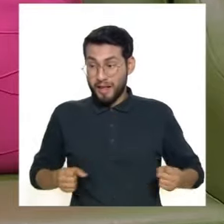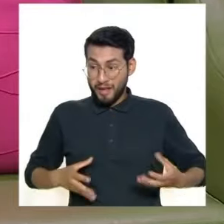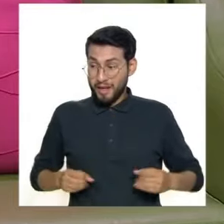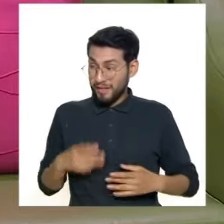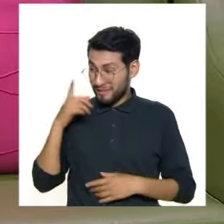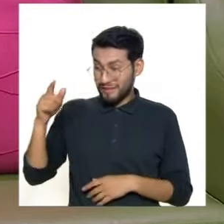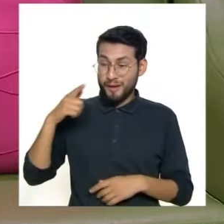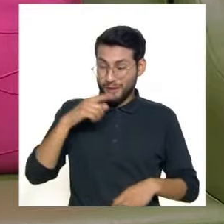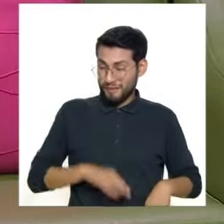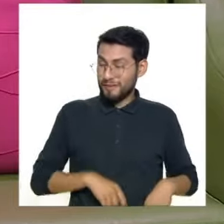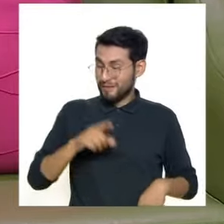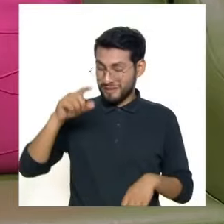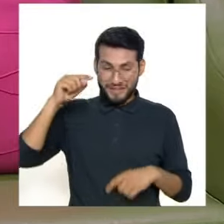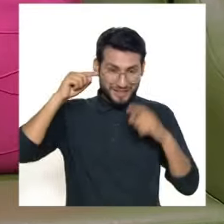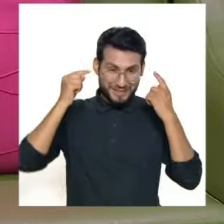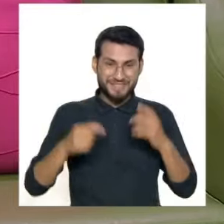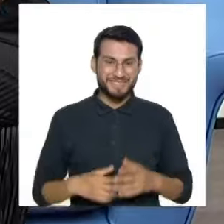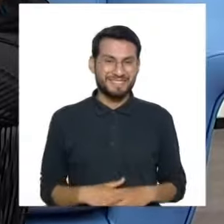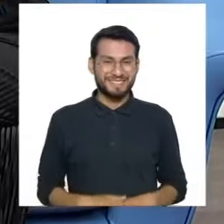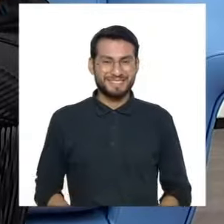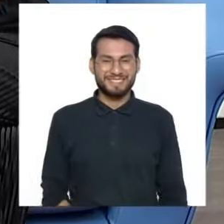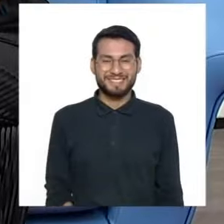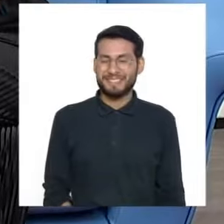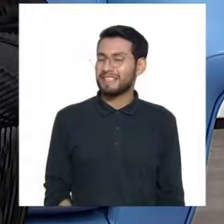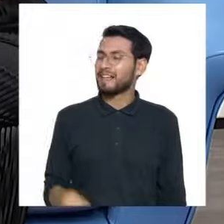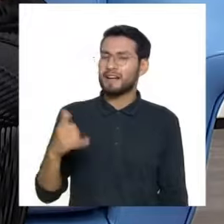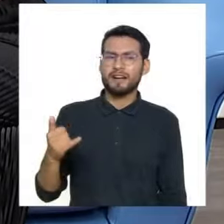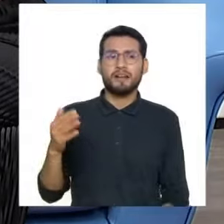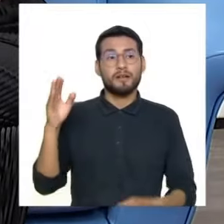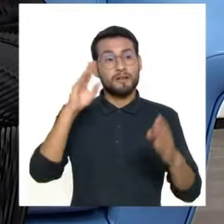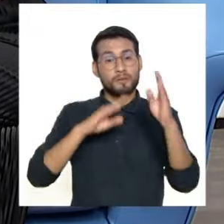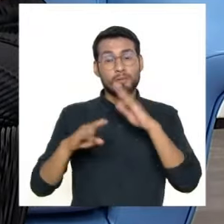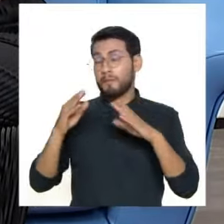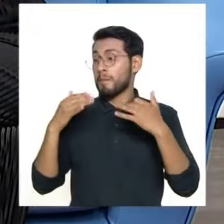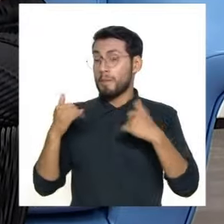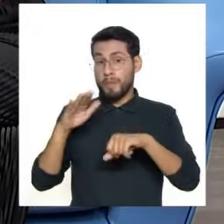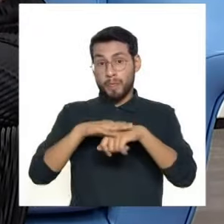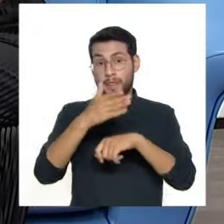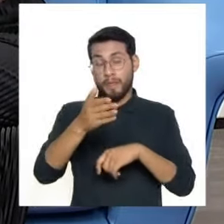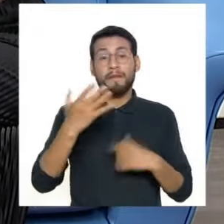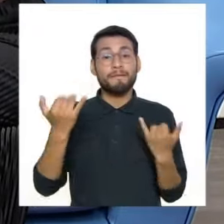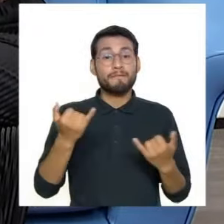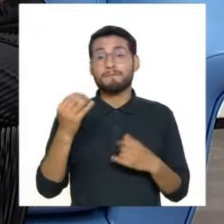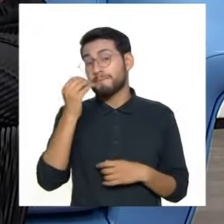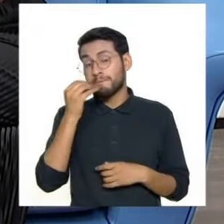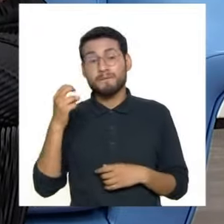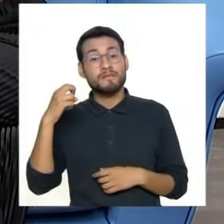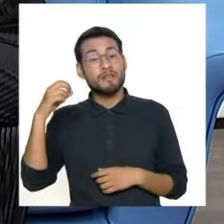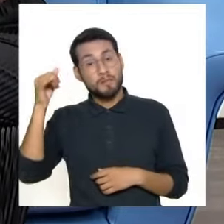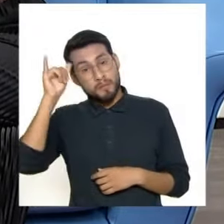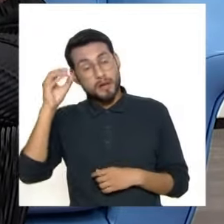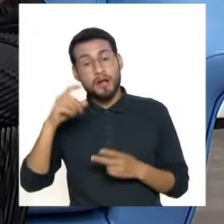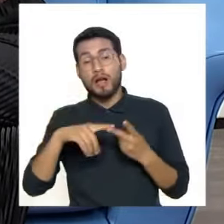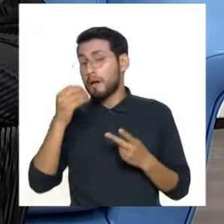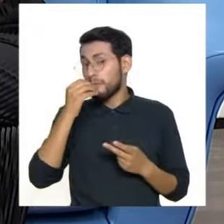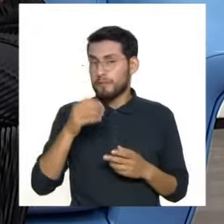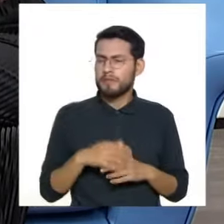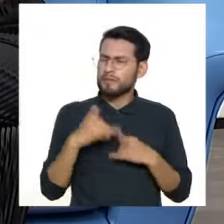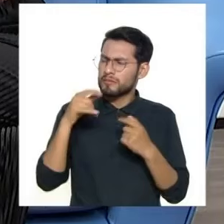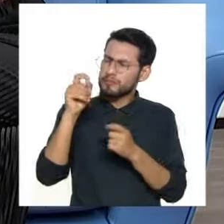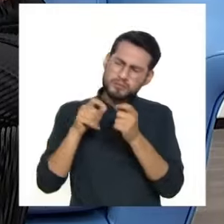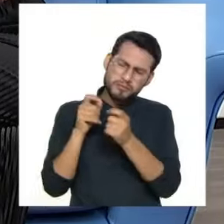latiendo ese obligo Oriental que yo creo que hemos dejado un mensaje de cierta preocupación con respecto a las carnes rojas y alimentación quisiera que más o menos me